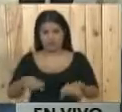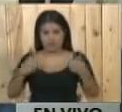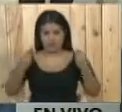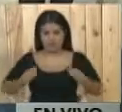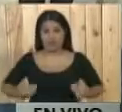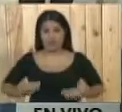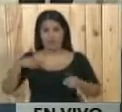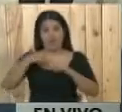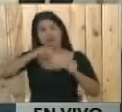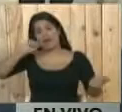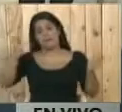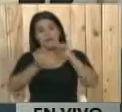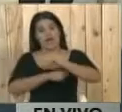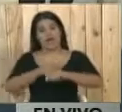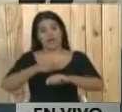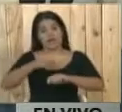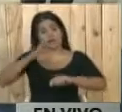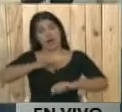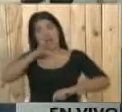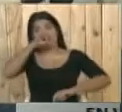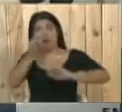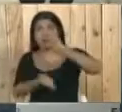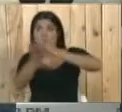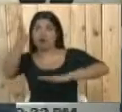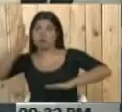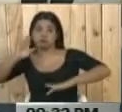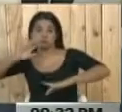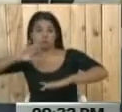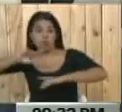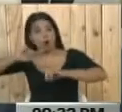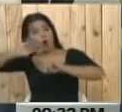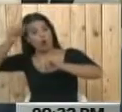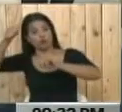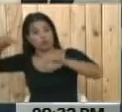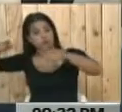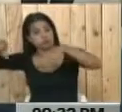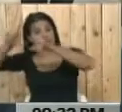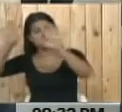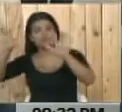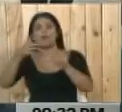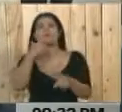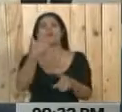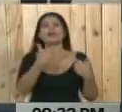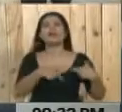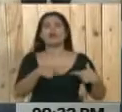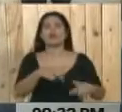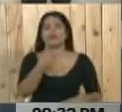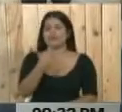a otra vida, los que creemos en Dios. ¿Qué nos dicen todas las religiones?